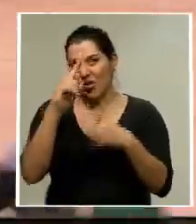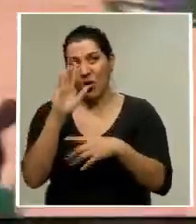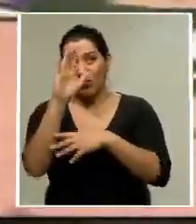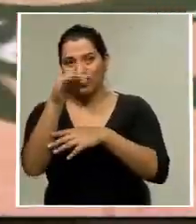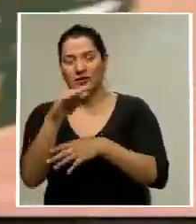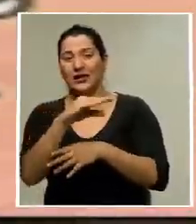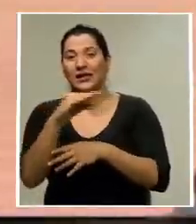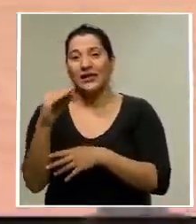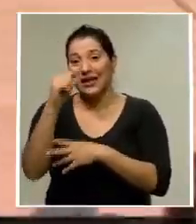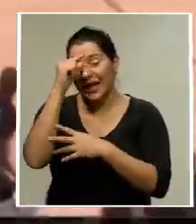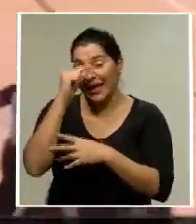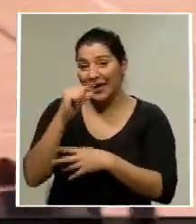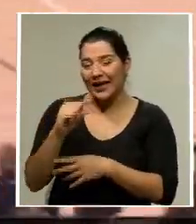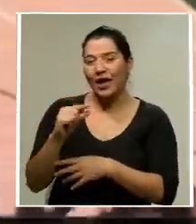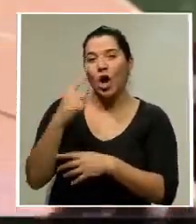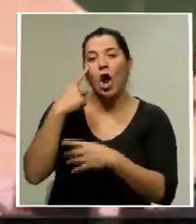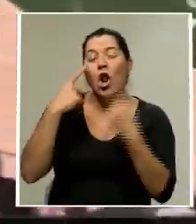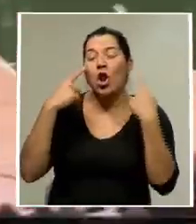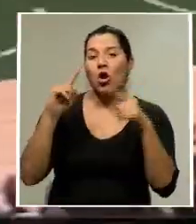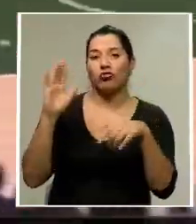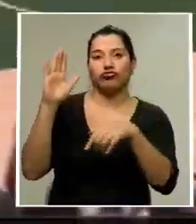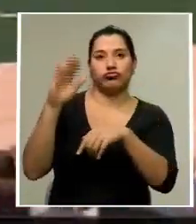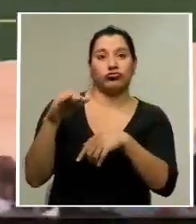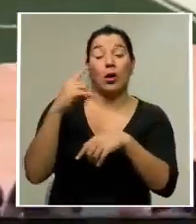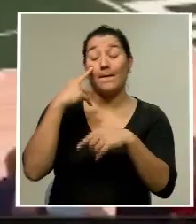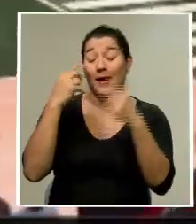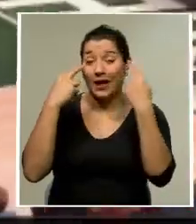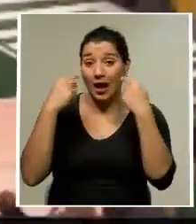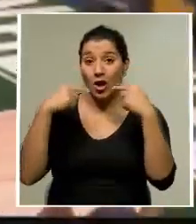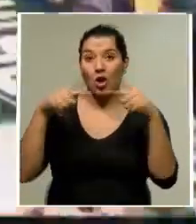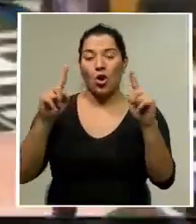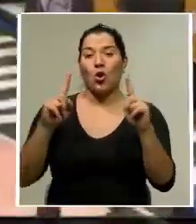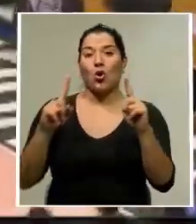Giannis Antetokounmpo un tapón deslumbrante para neutralizar la